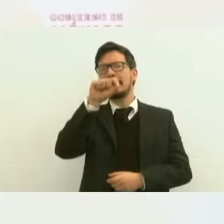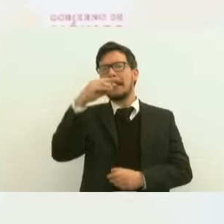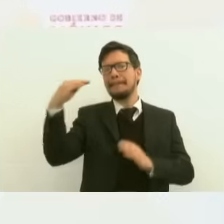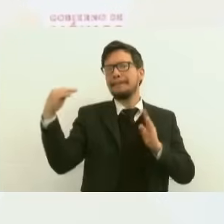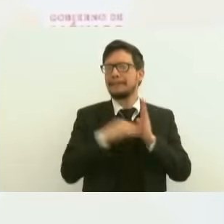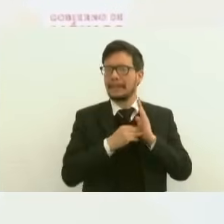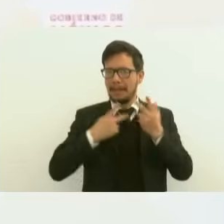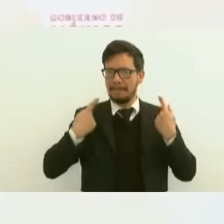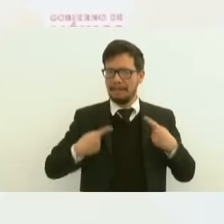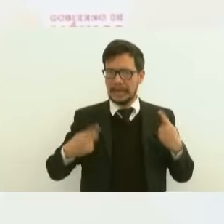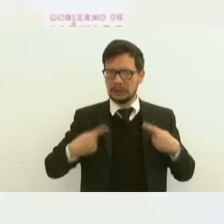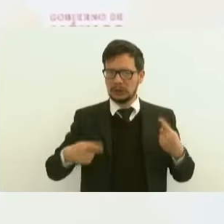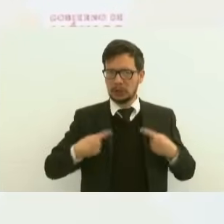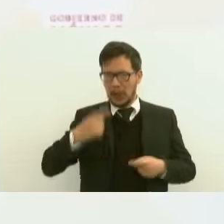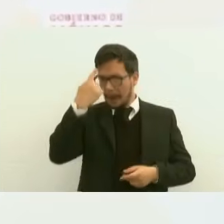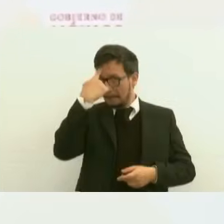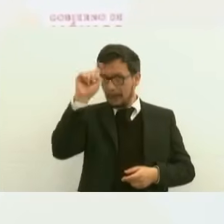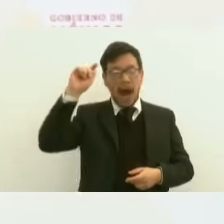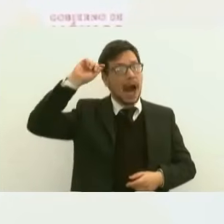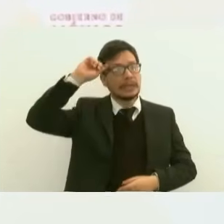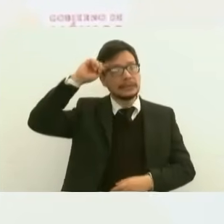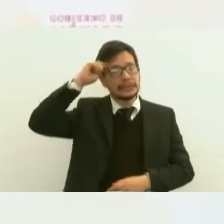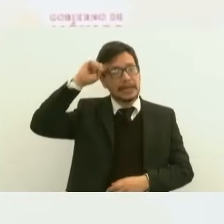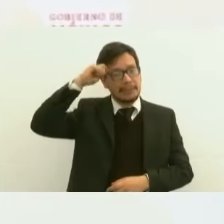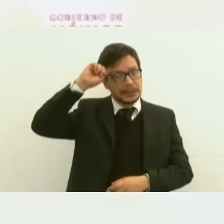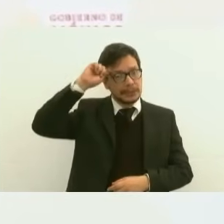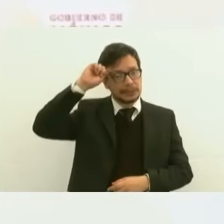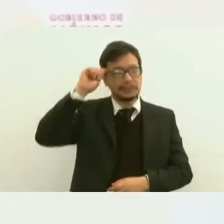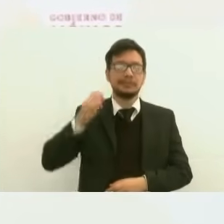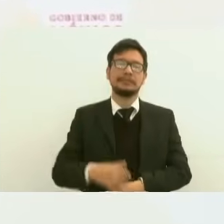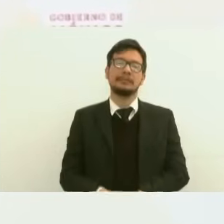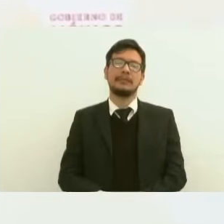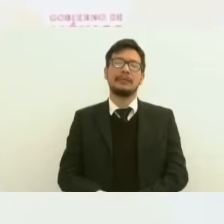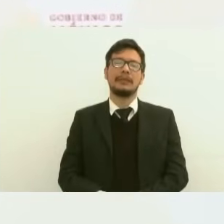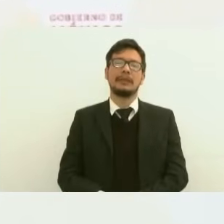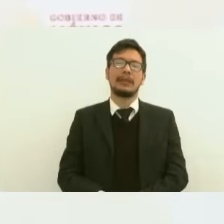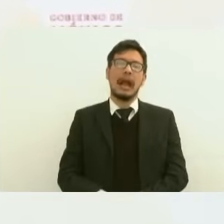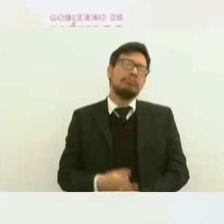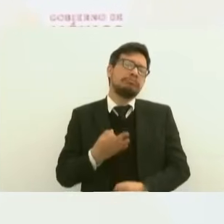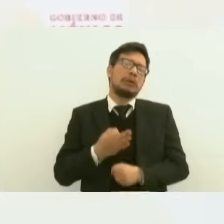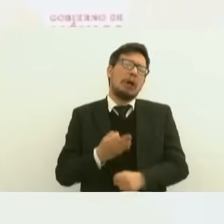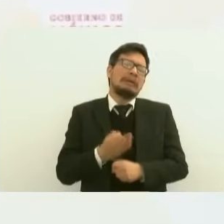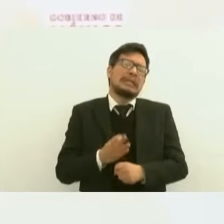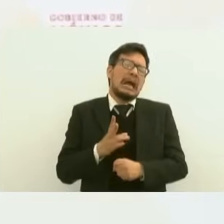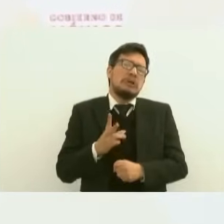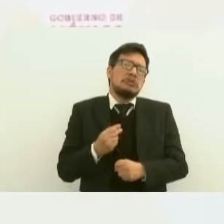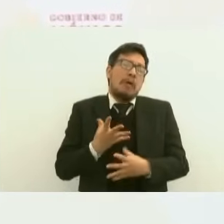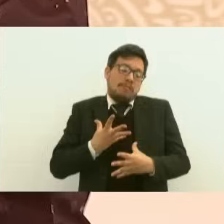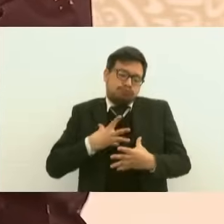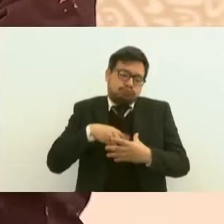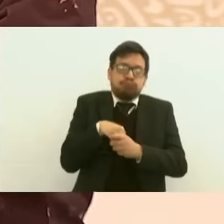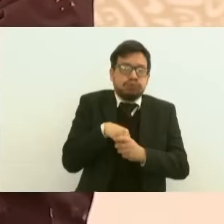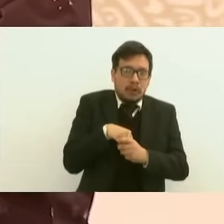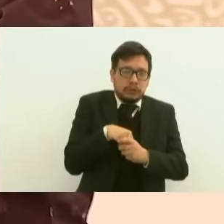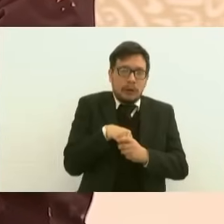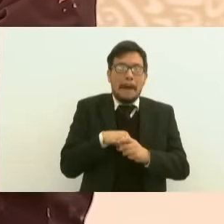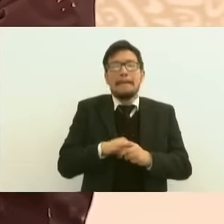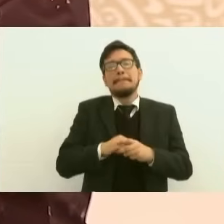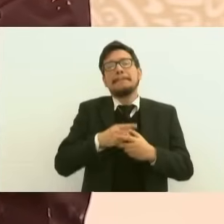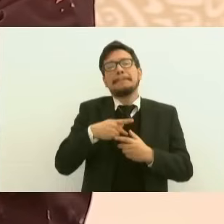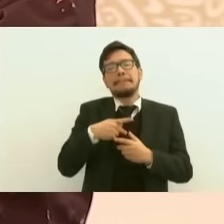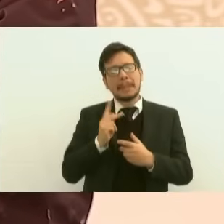espacios federales registra sobrepoblación, contar con un centro adicional nos permitirá